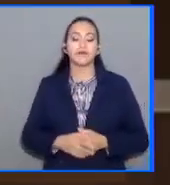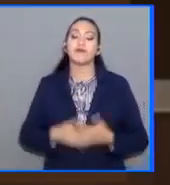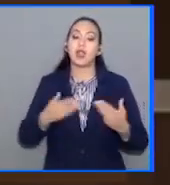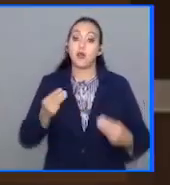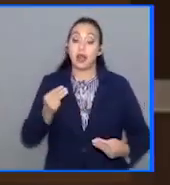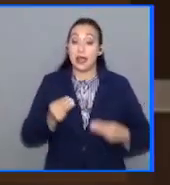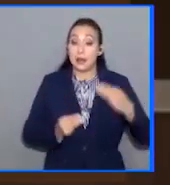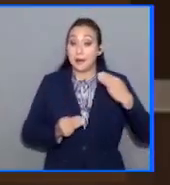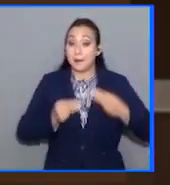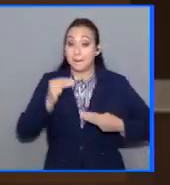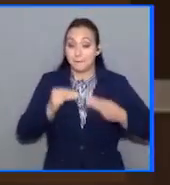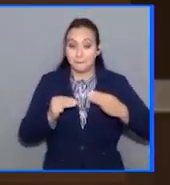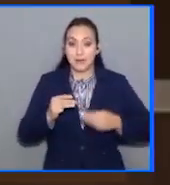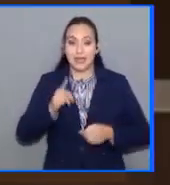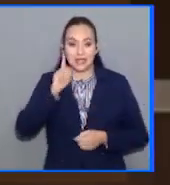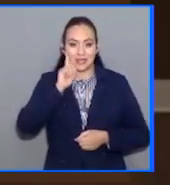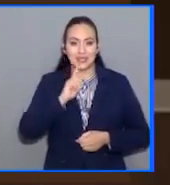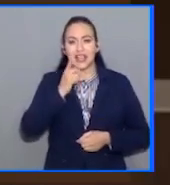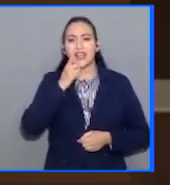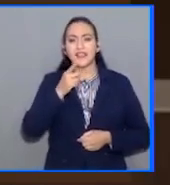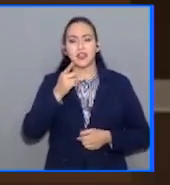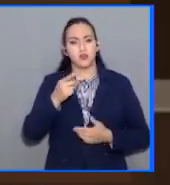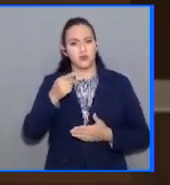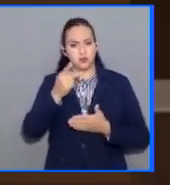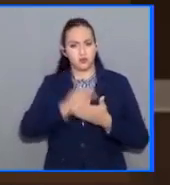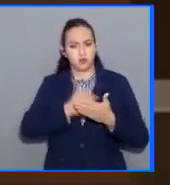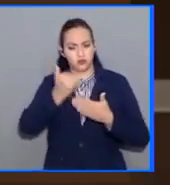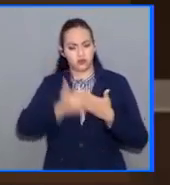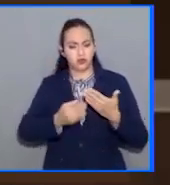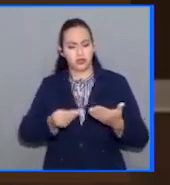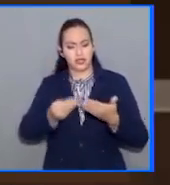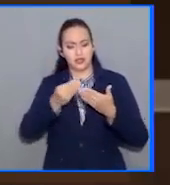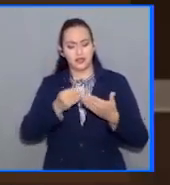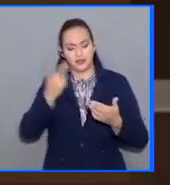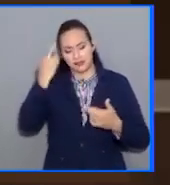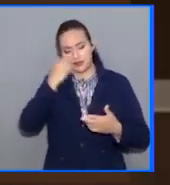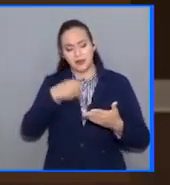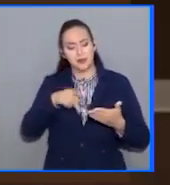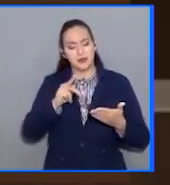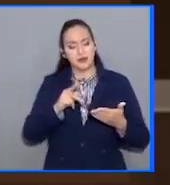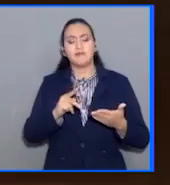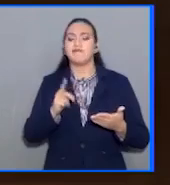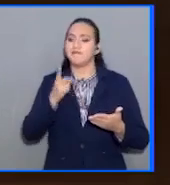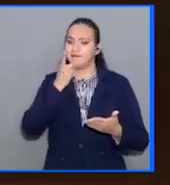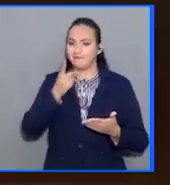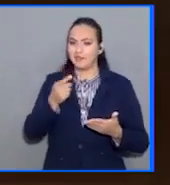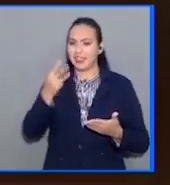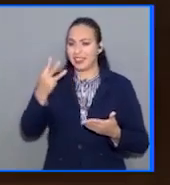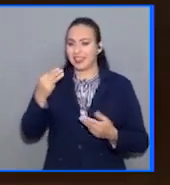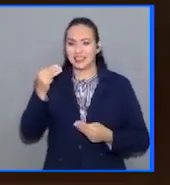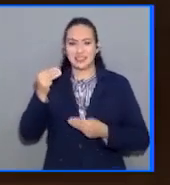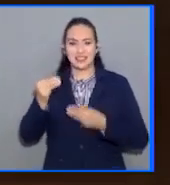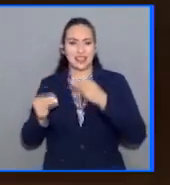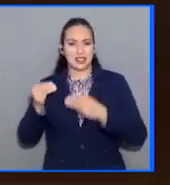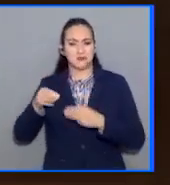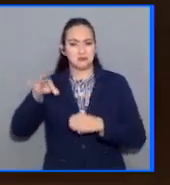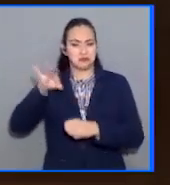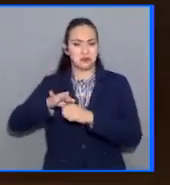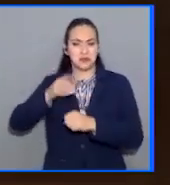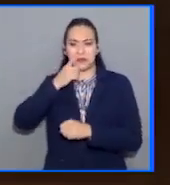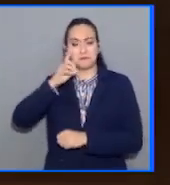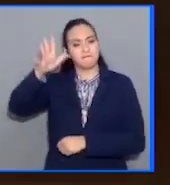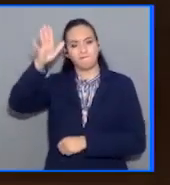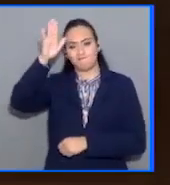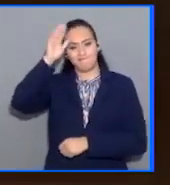Malací propuso en su proyecto confirmar la resolución, sin embargo, 3 de las magistraturas votaron en contra y ordenaron